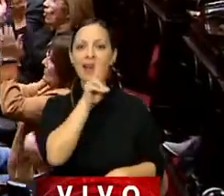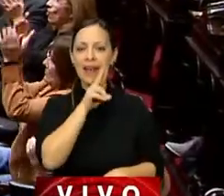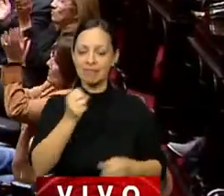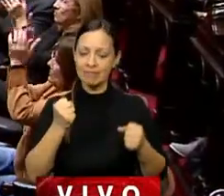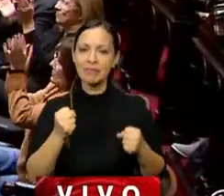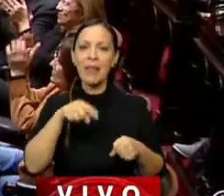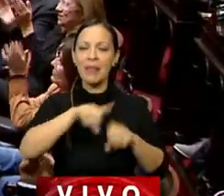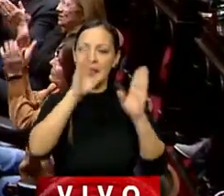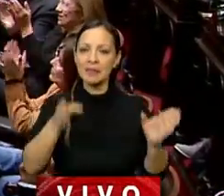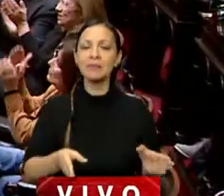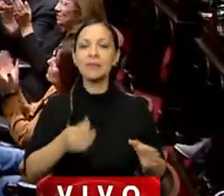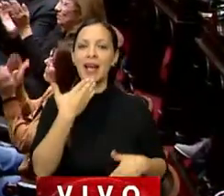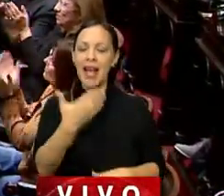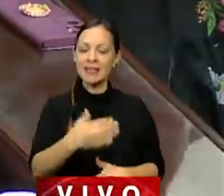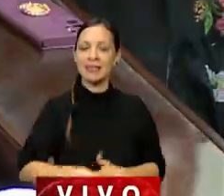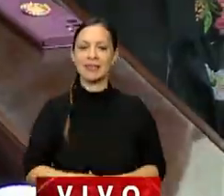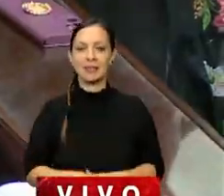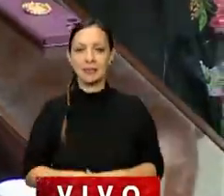Gracias.